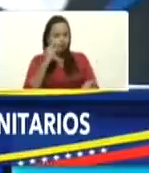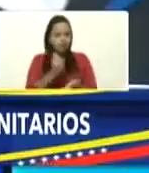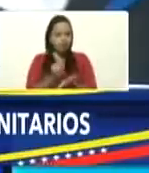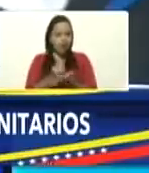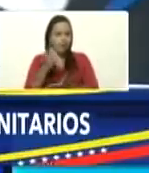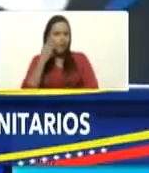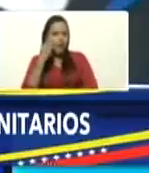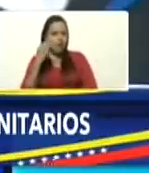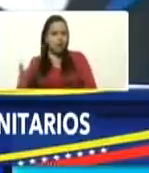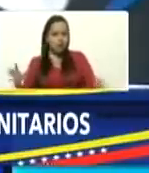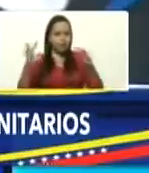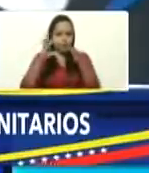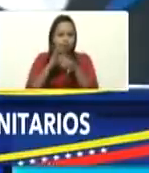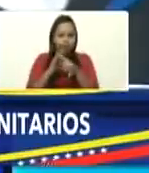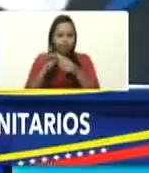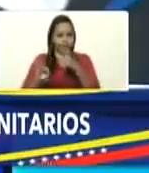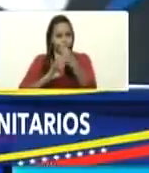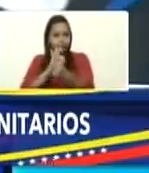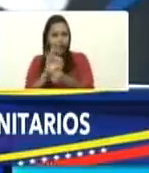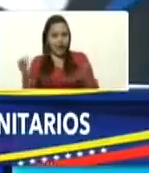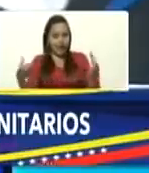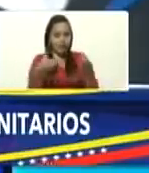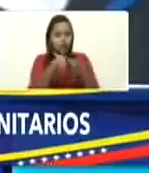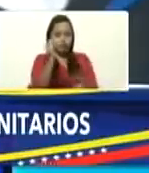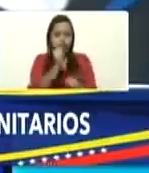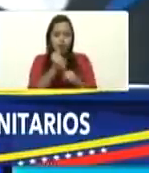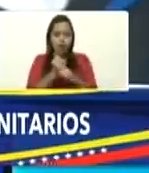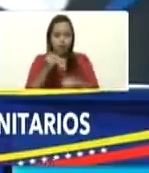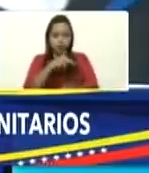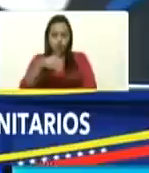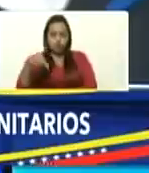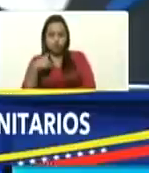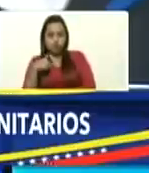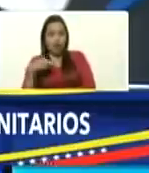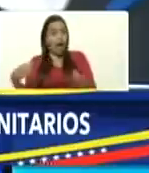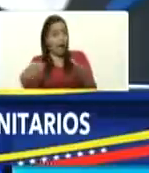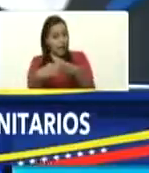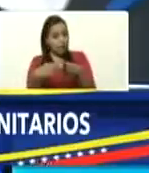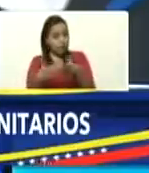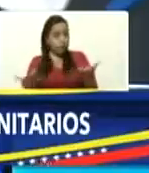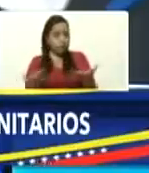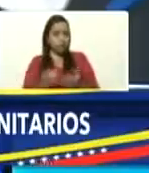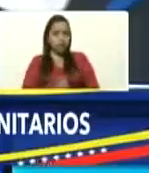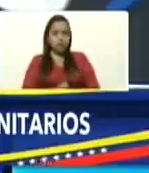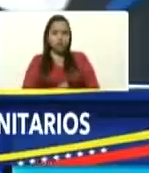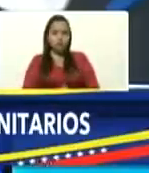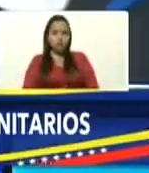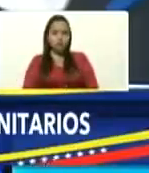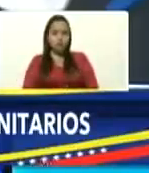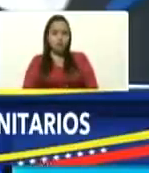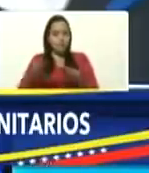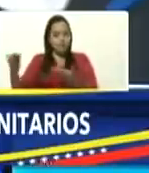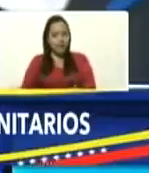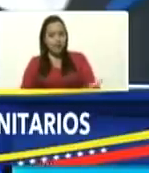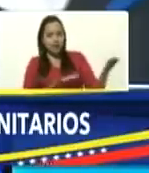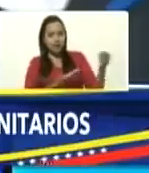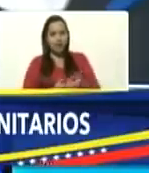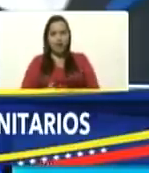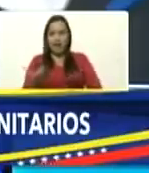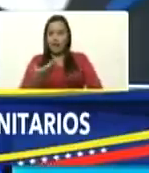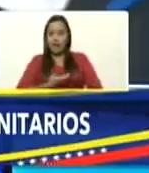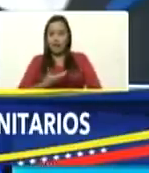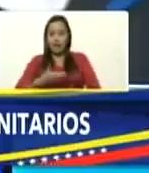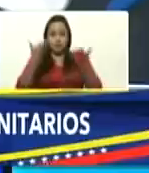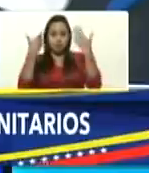en conjunto, en colectivo, como equipo que somos, somos un equipo. Vamos a invitar a la alcaldesa